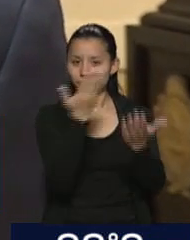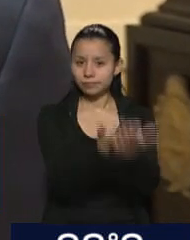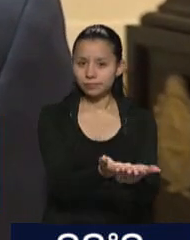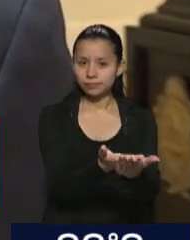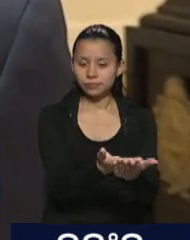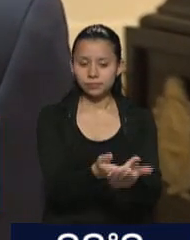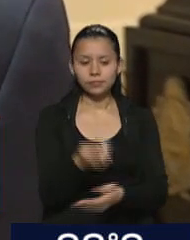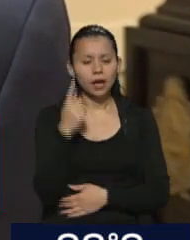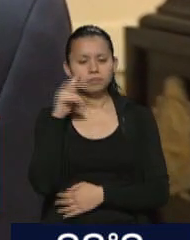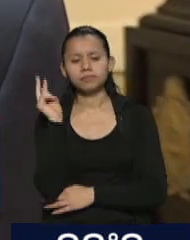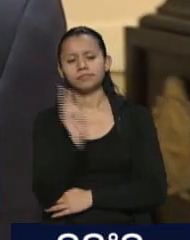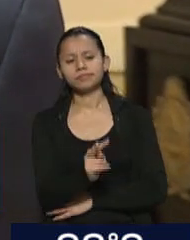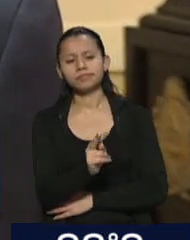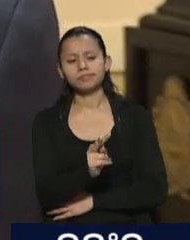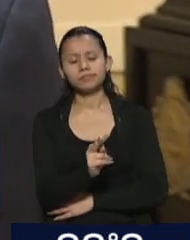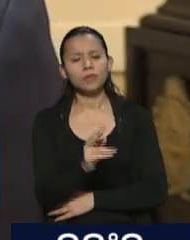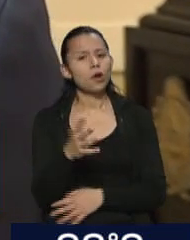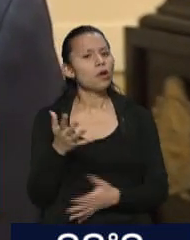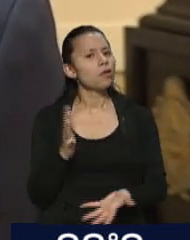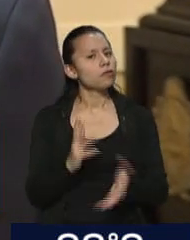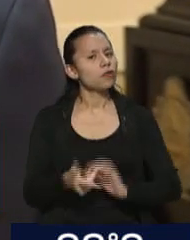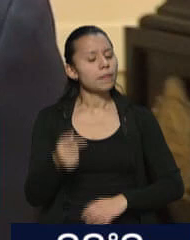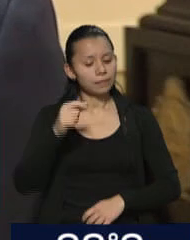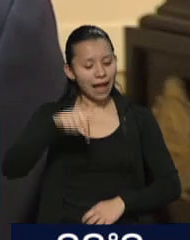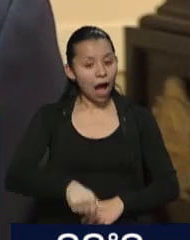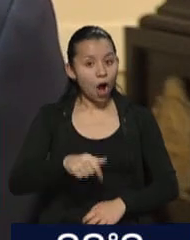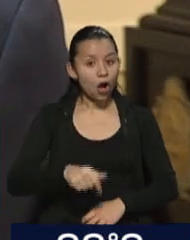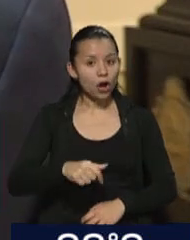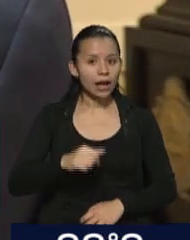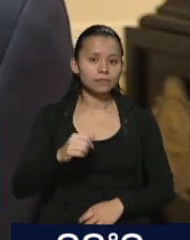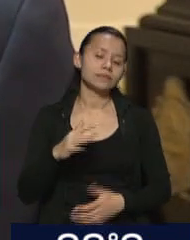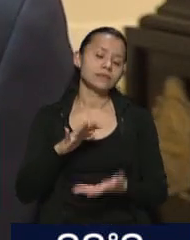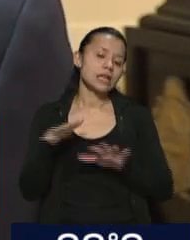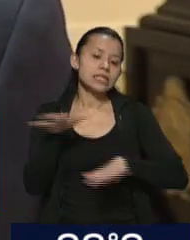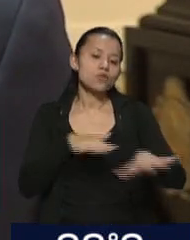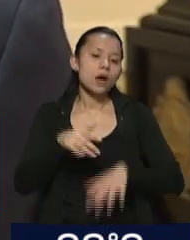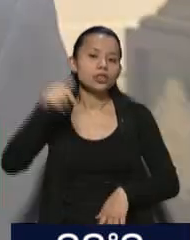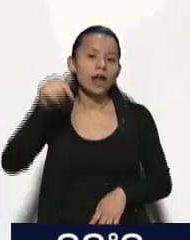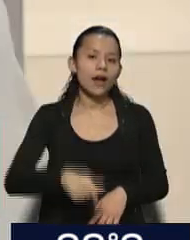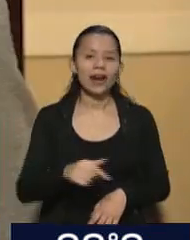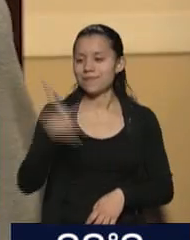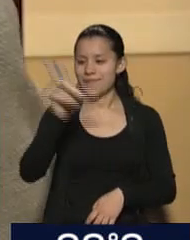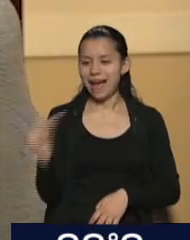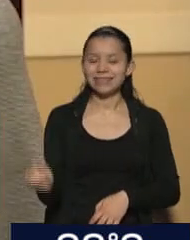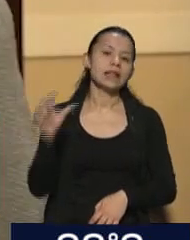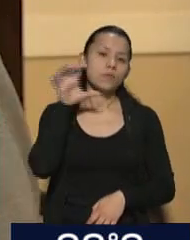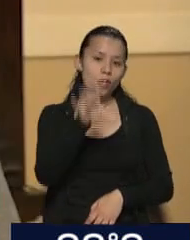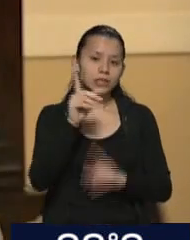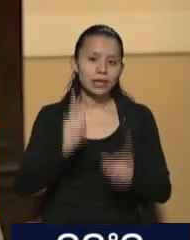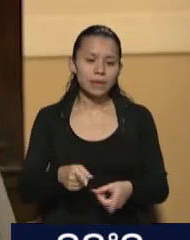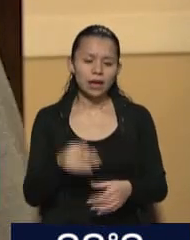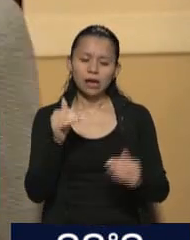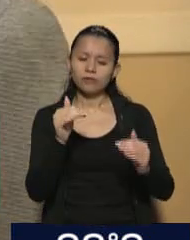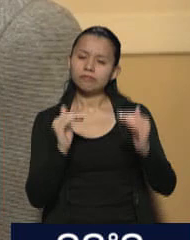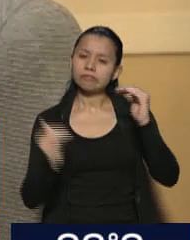totalmente disociado con la realidad actual, ¿sí?, que está viviendo tanto el país como la provincia. Esperamos poder llegar a